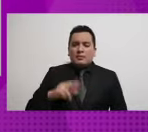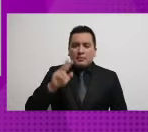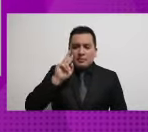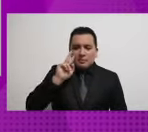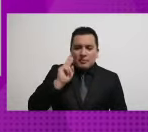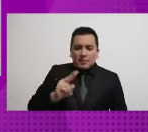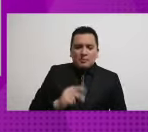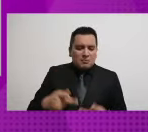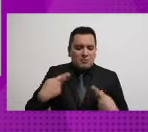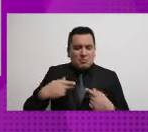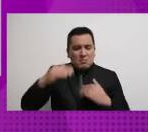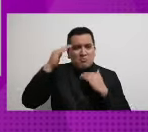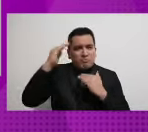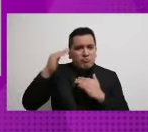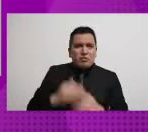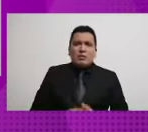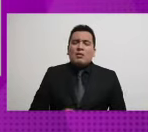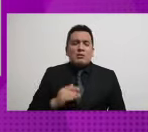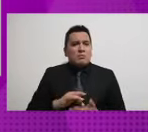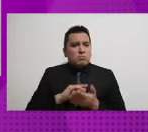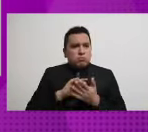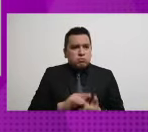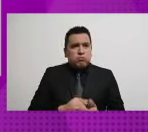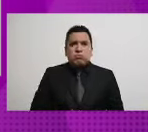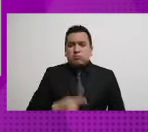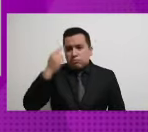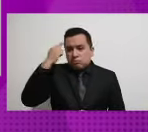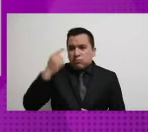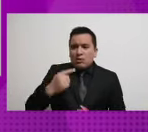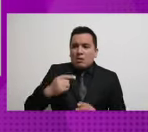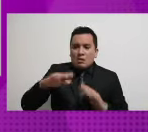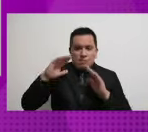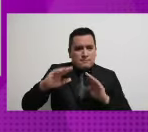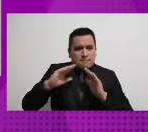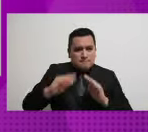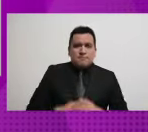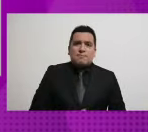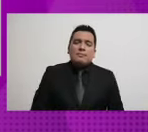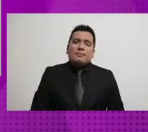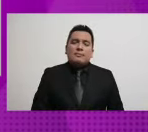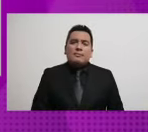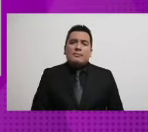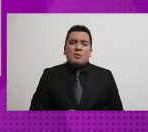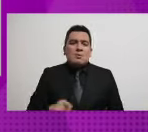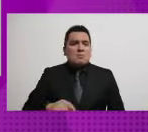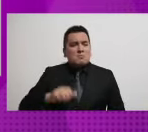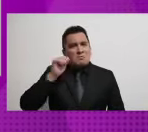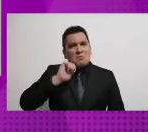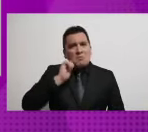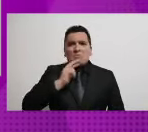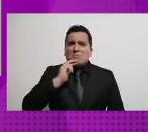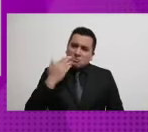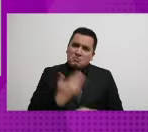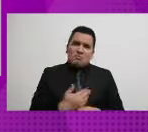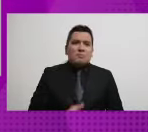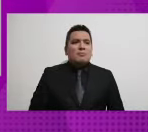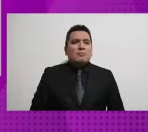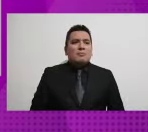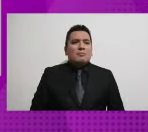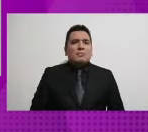han participado adultos mayores como capacitadores, y ellos han sido siempre